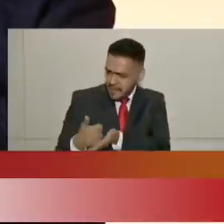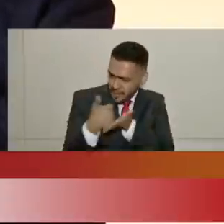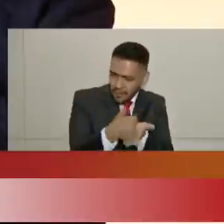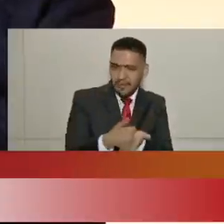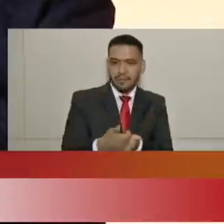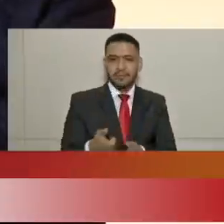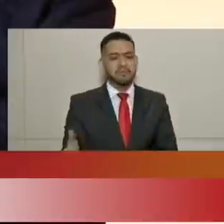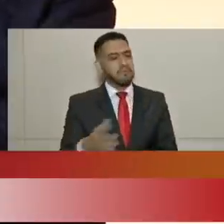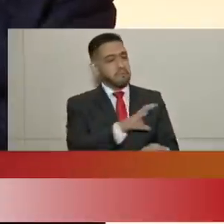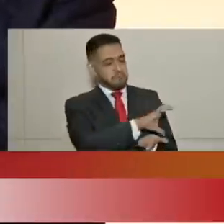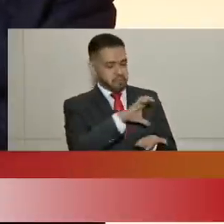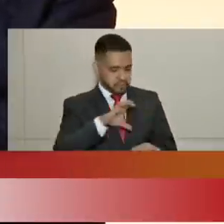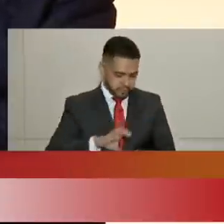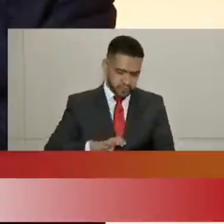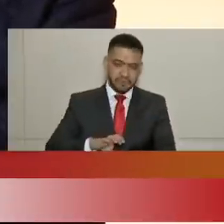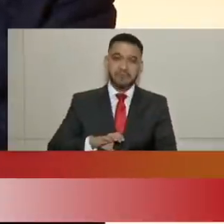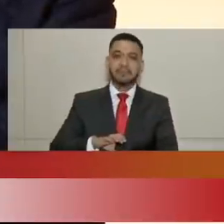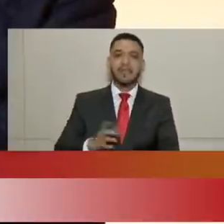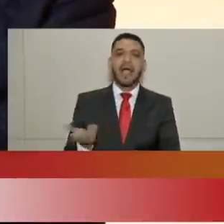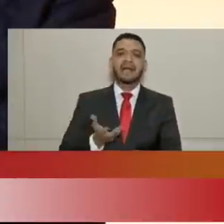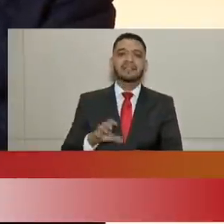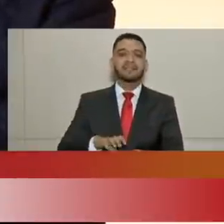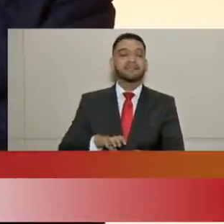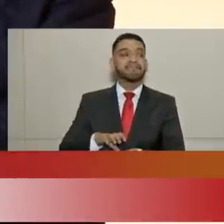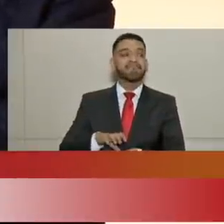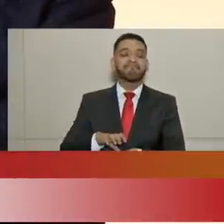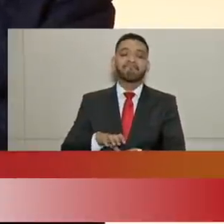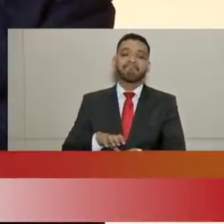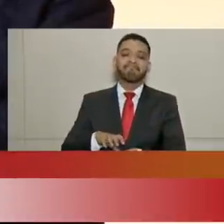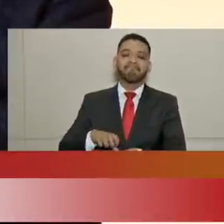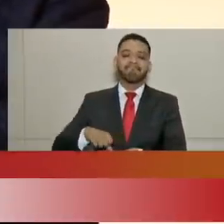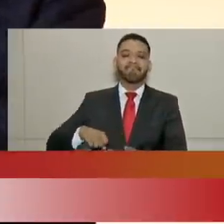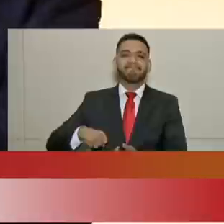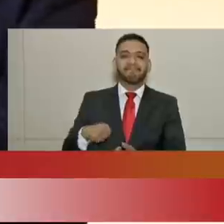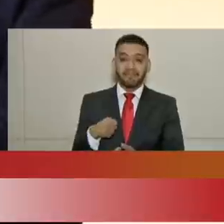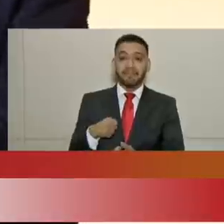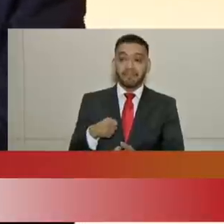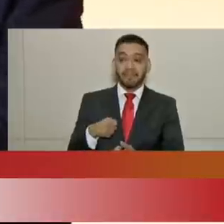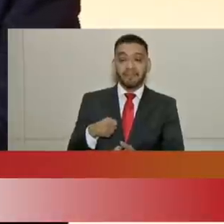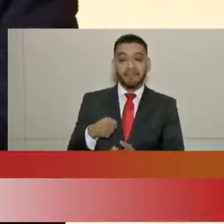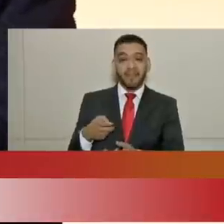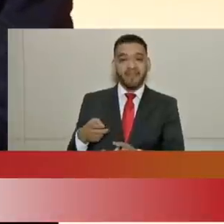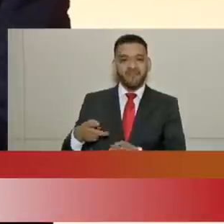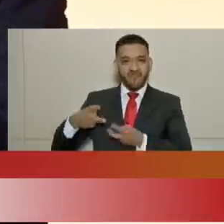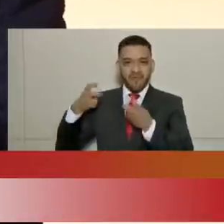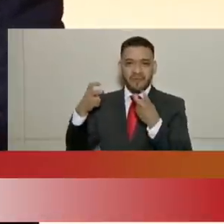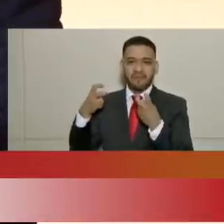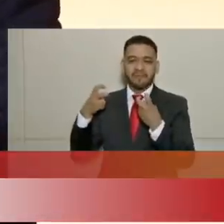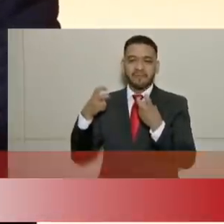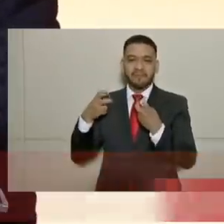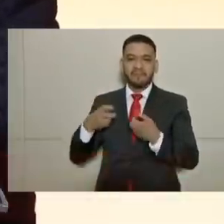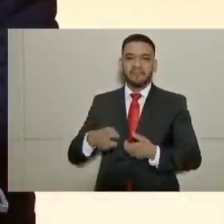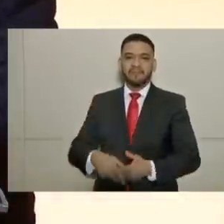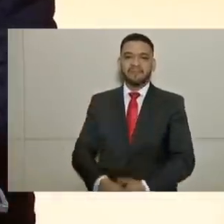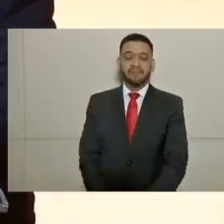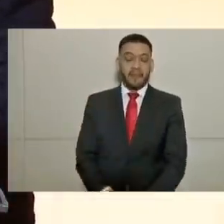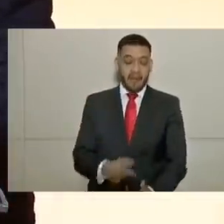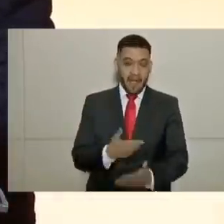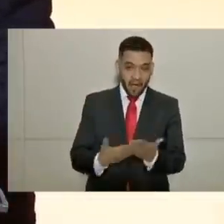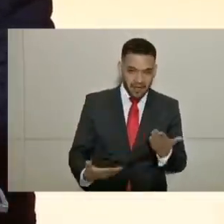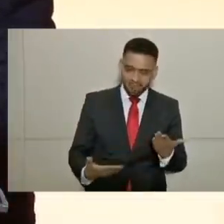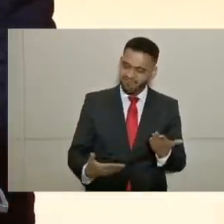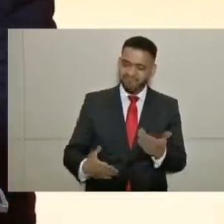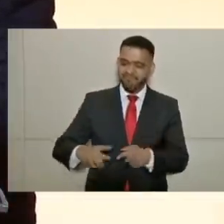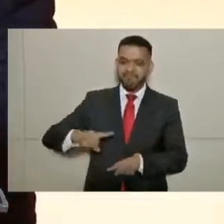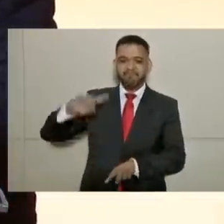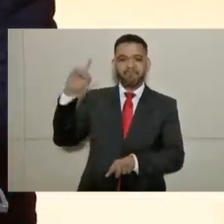ese dinero se quedaba arriba, se lo robaban. Eso ya no